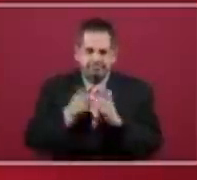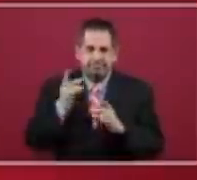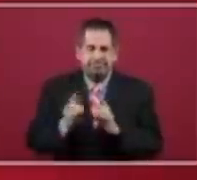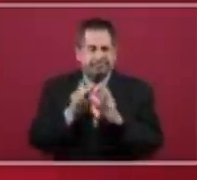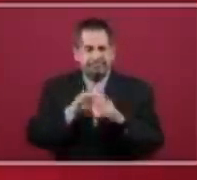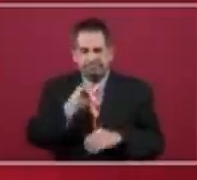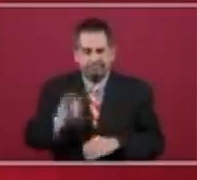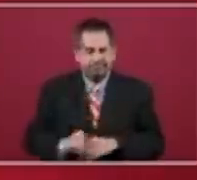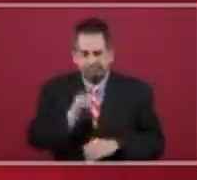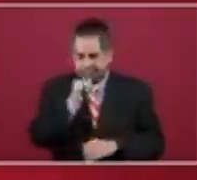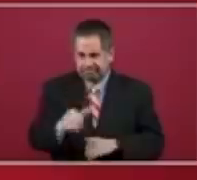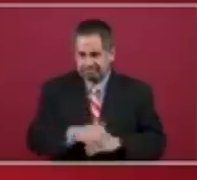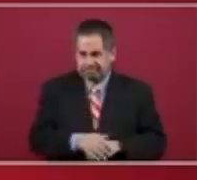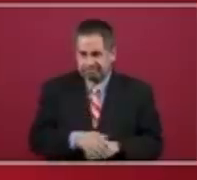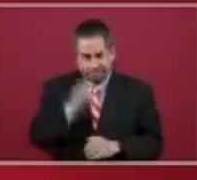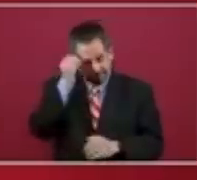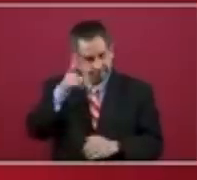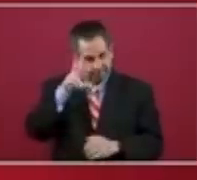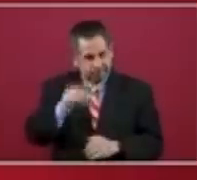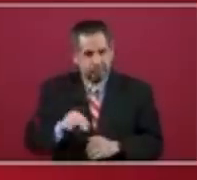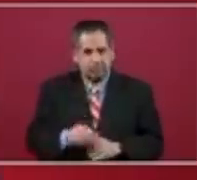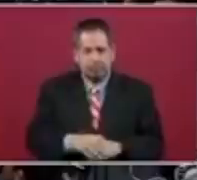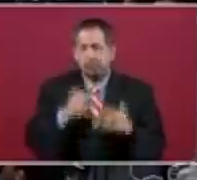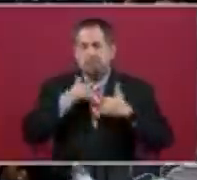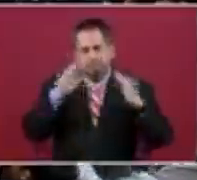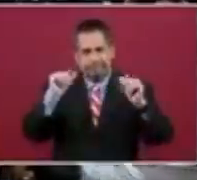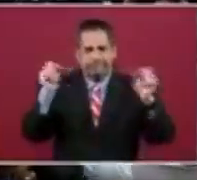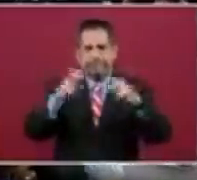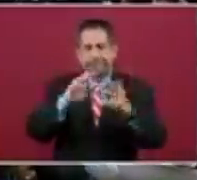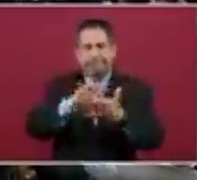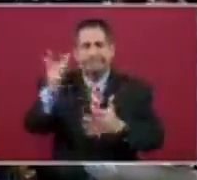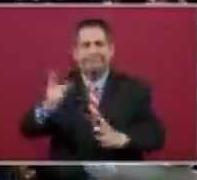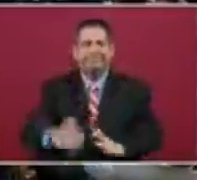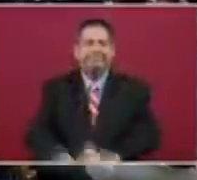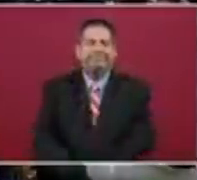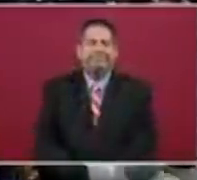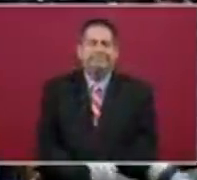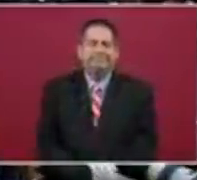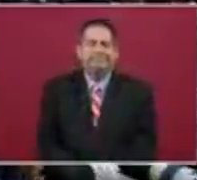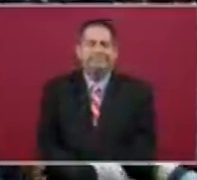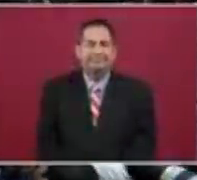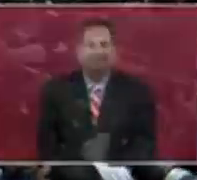a suceder en nuestro país. Bueno, vamos. Muchas gracias.